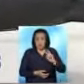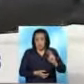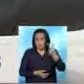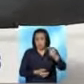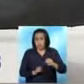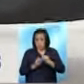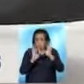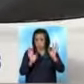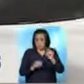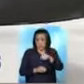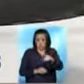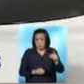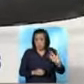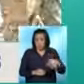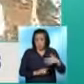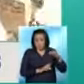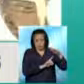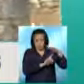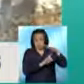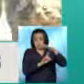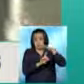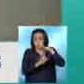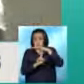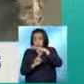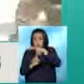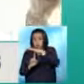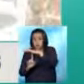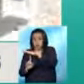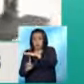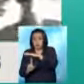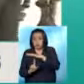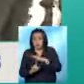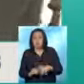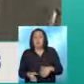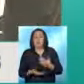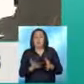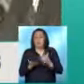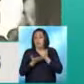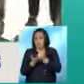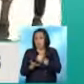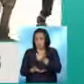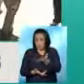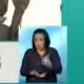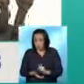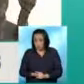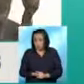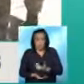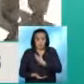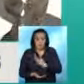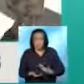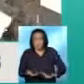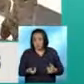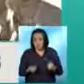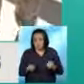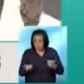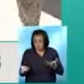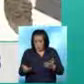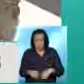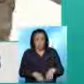día consecutivo en que estas impresionantes aeronaves están pues prestando la ayuda que el gobierno